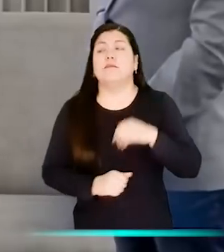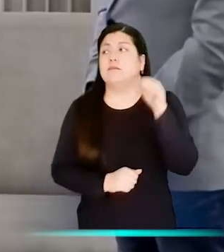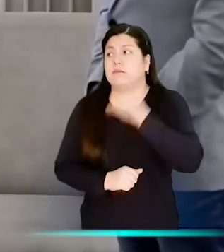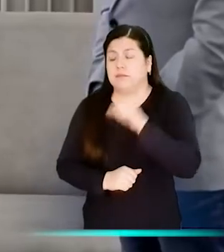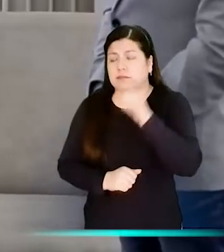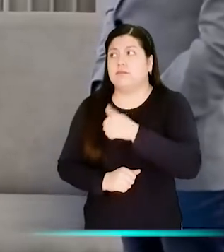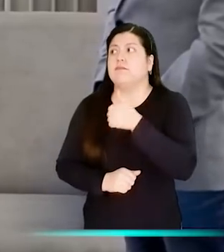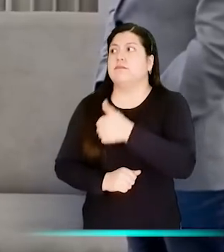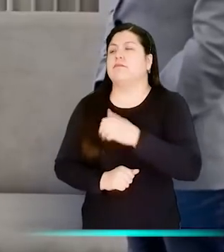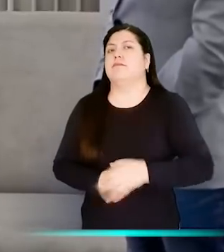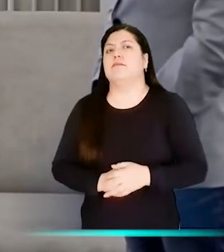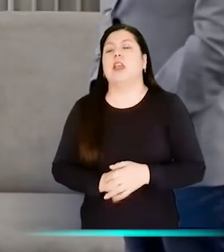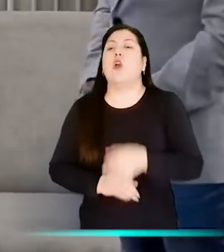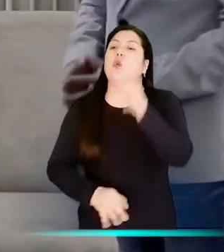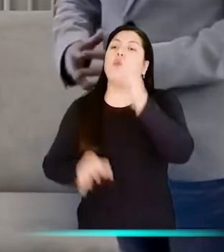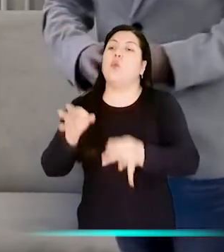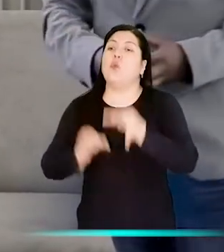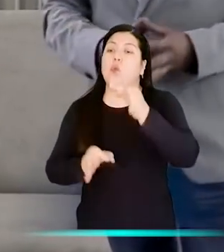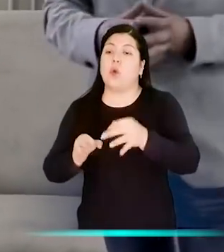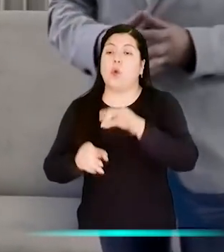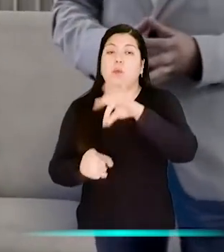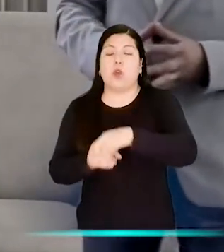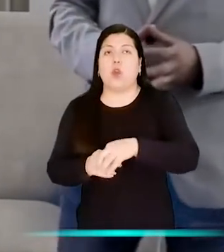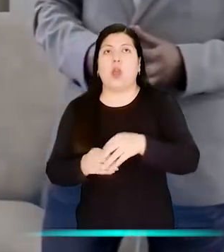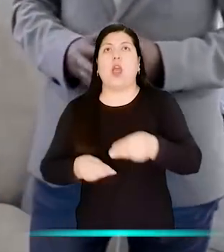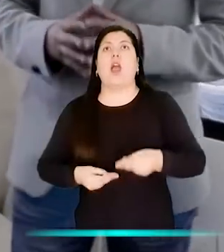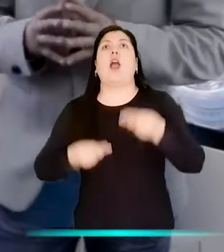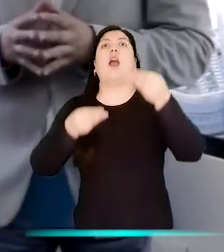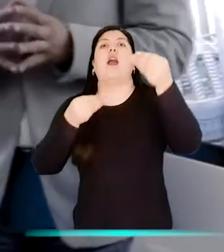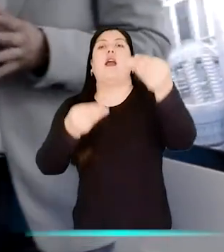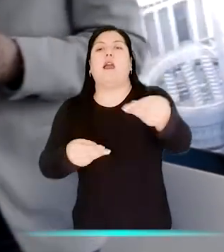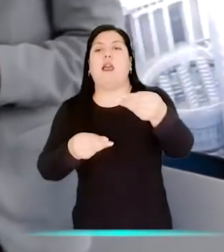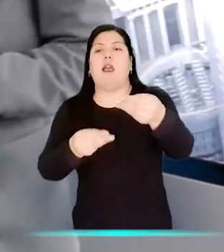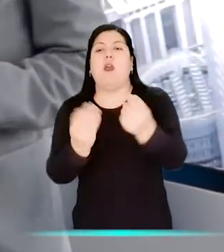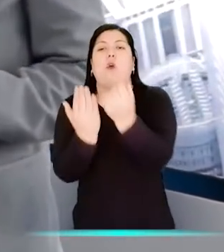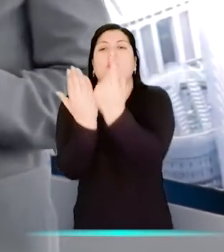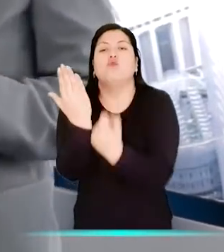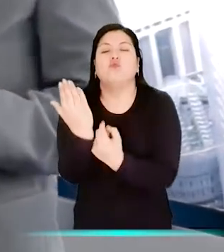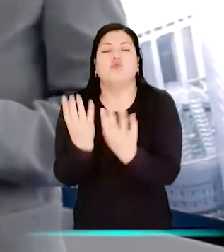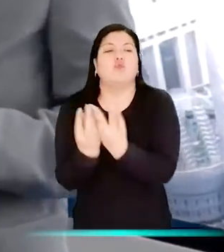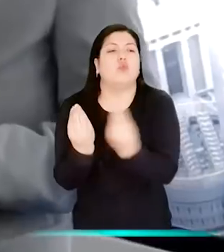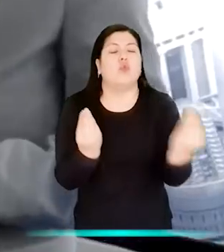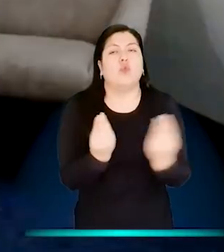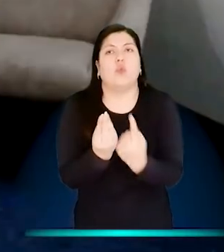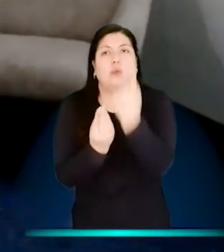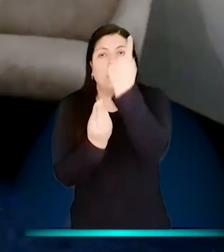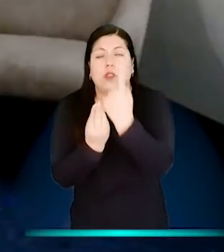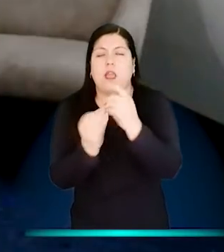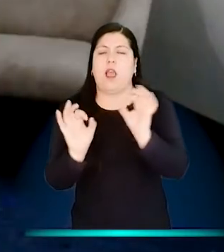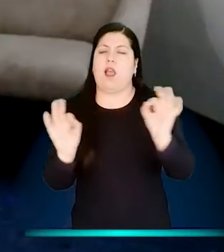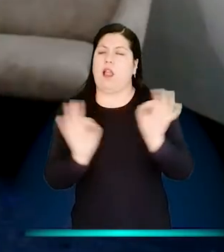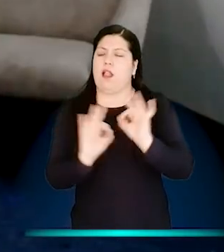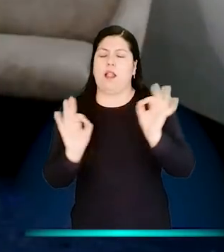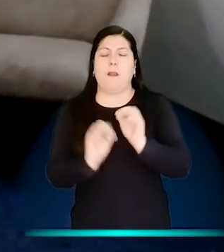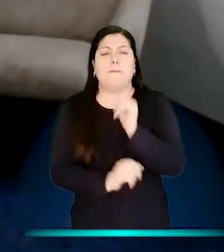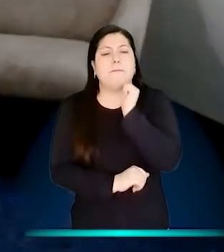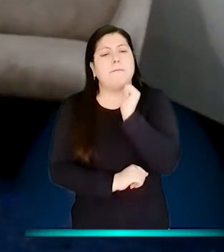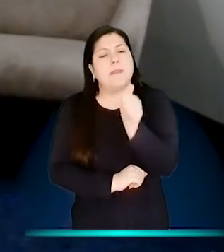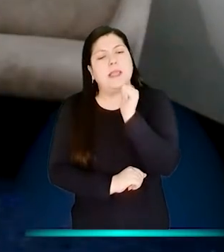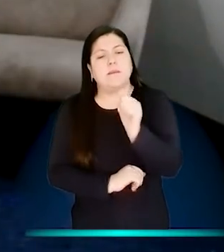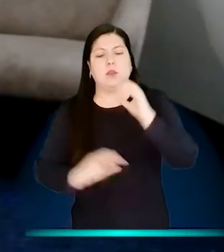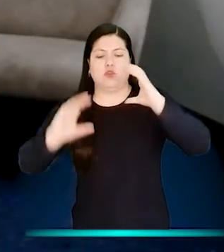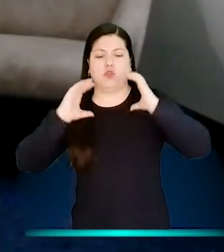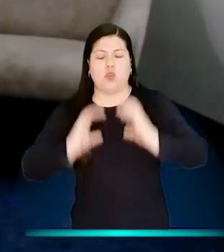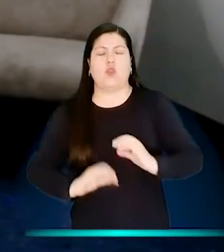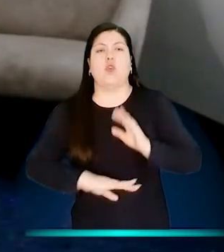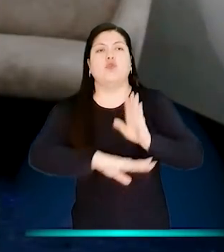entiendo. Así es, Edwin. El jurado de votación no tiene que ofrecerle al elector la tarjeta electoral para las consultas. Es